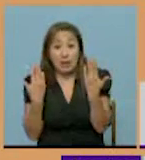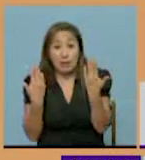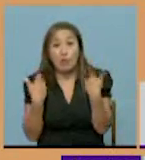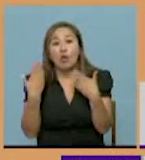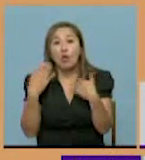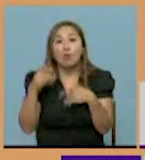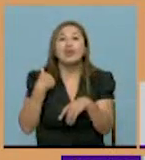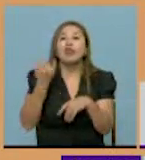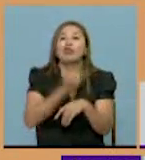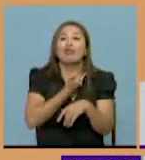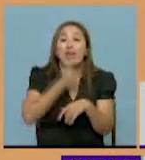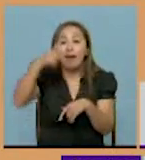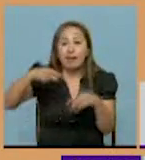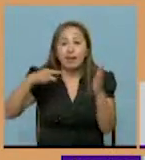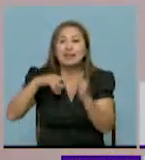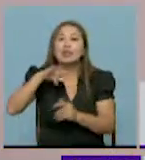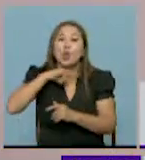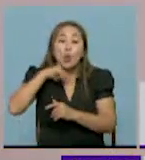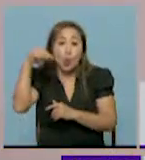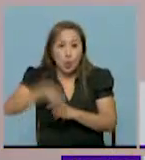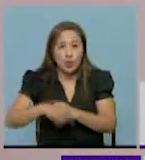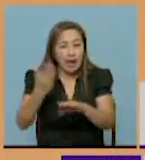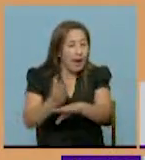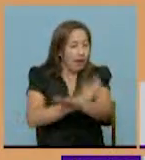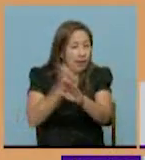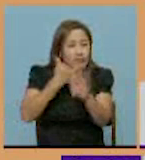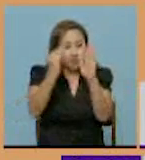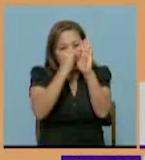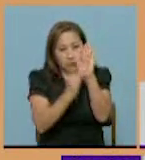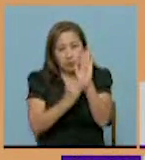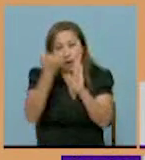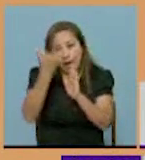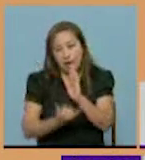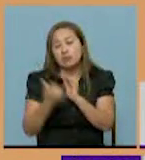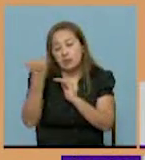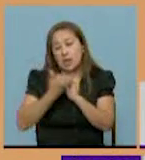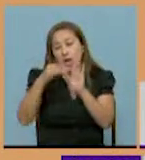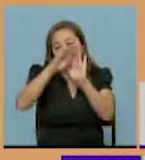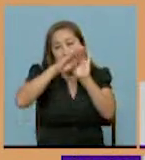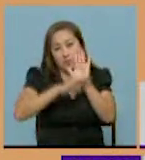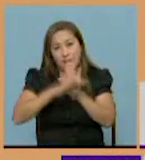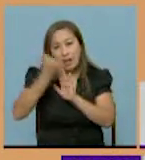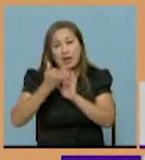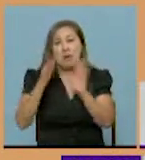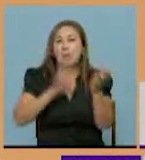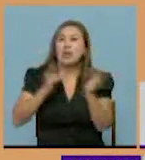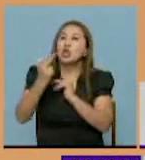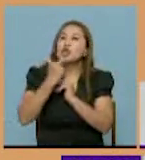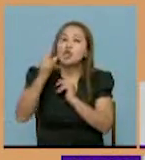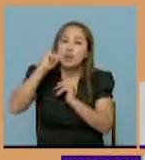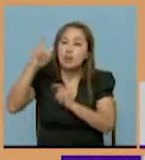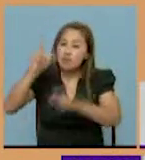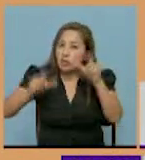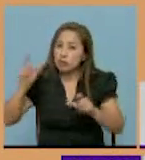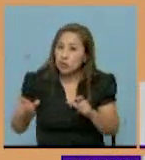para la localidad de San Salvador de Jujuy. ¿Ya había preinscriptos? Sí, tenemos un padrón de inscriptos de casi 11.000 personas,